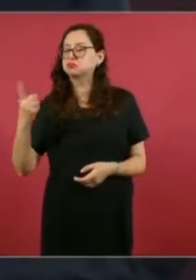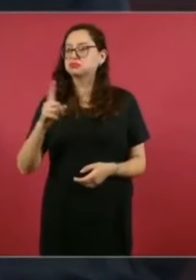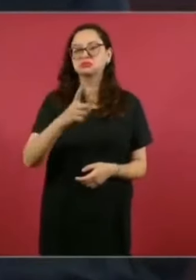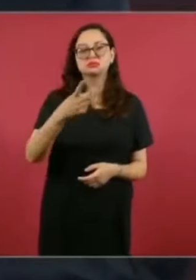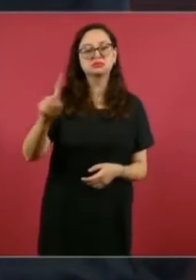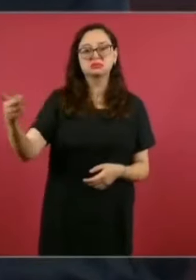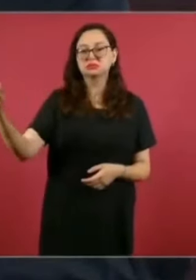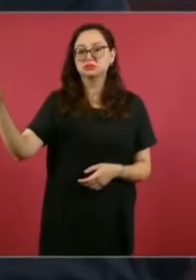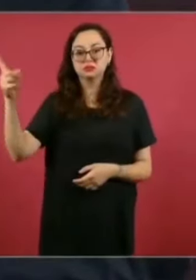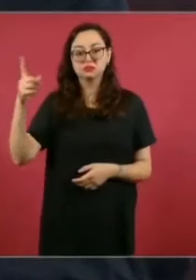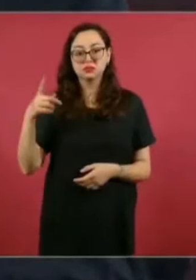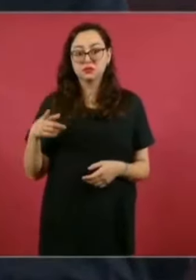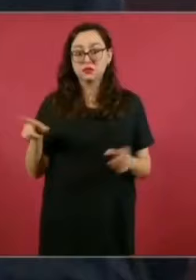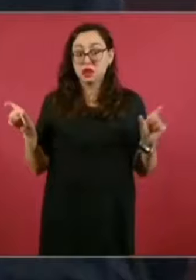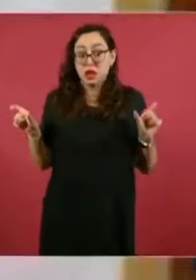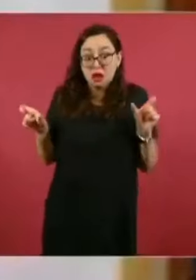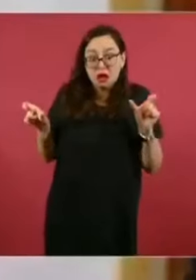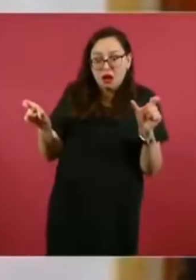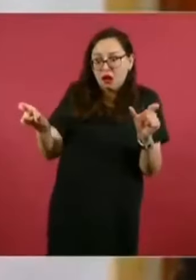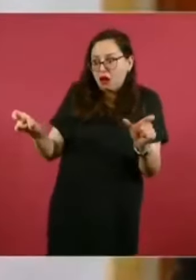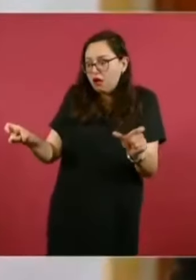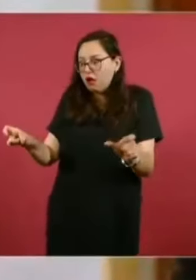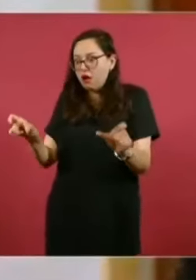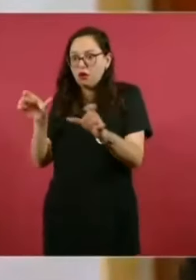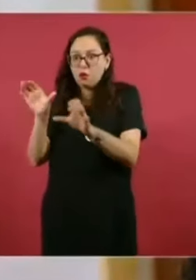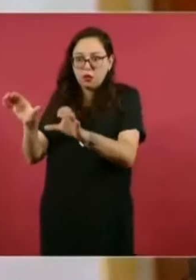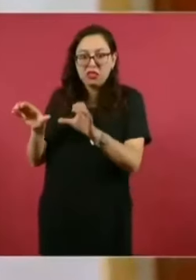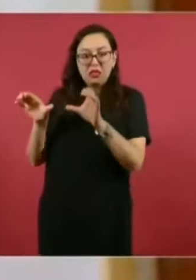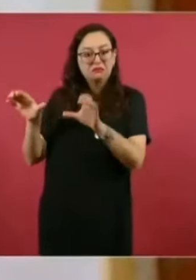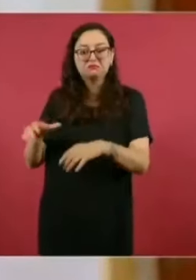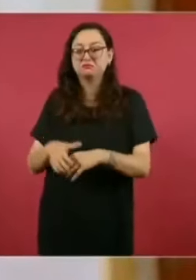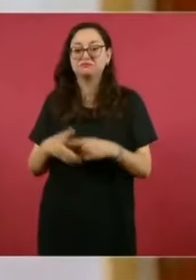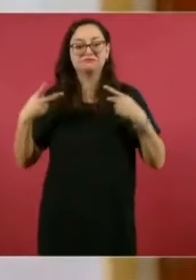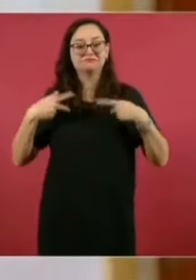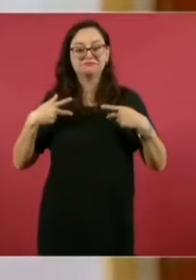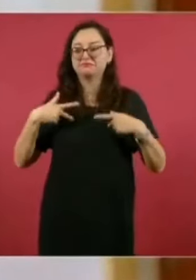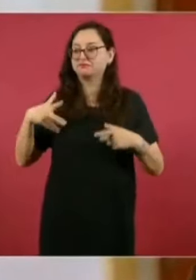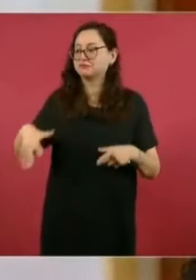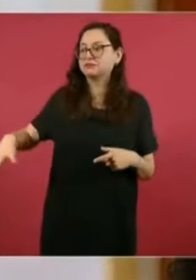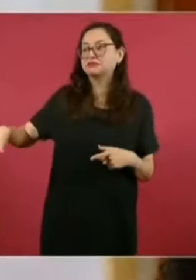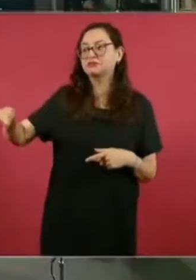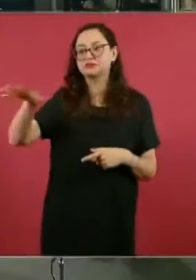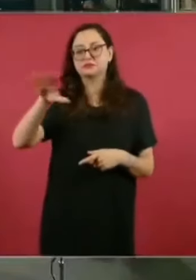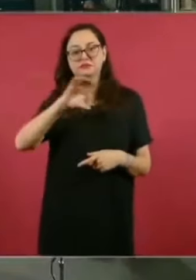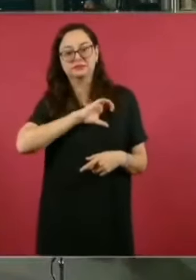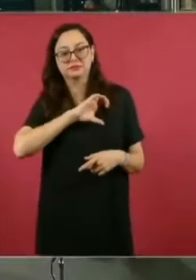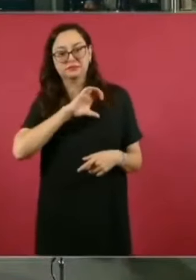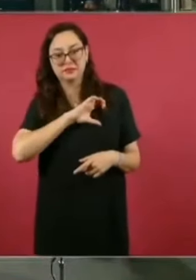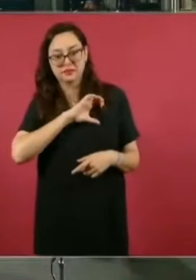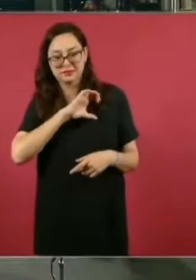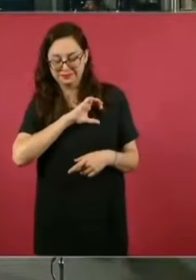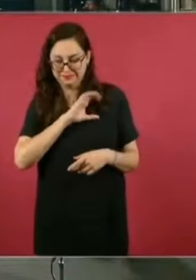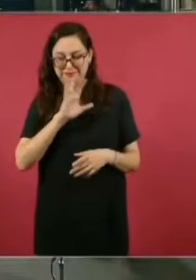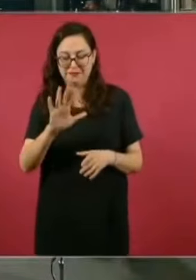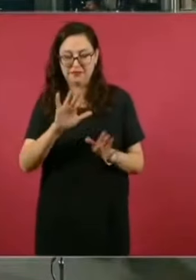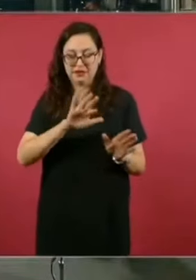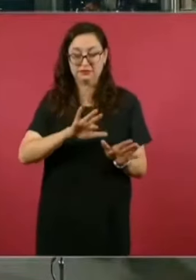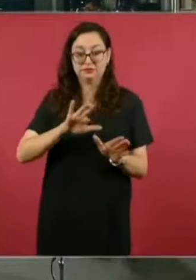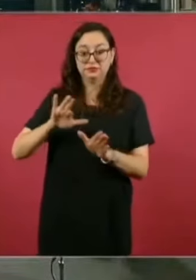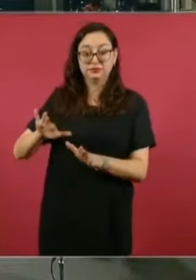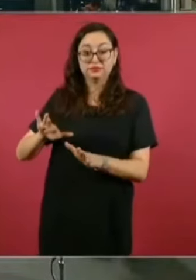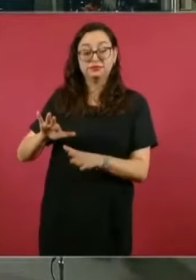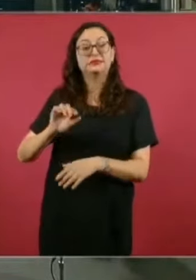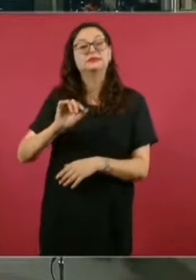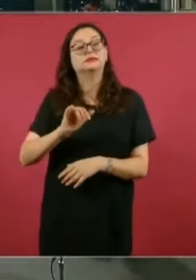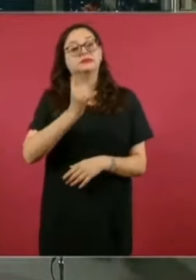y es reconocido por la gente. Pero bueno, ahí cerramos lo de... No, le decía, hay